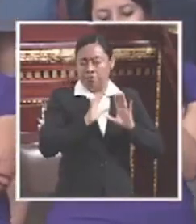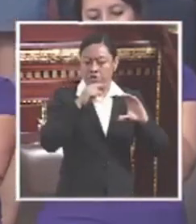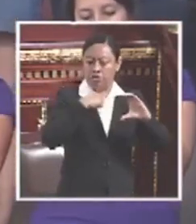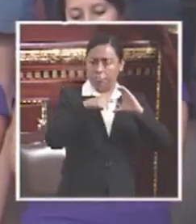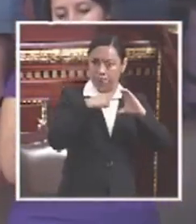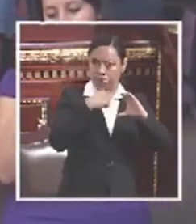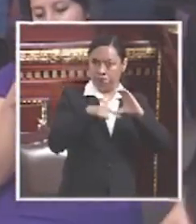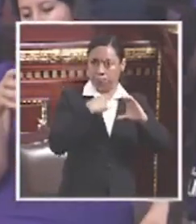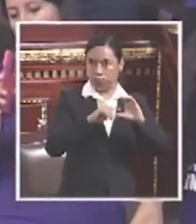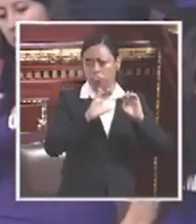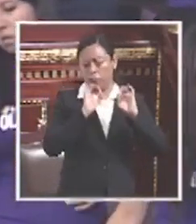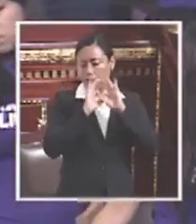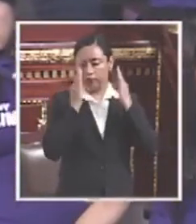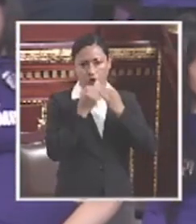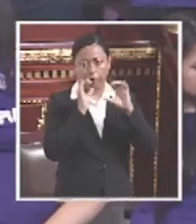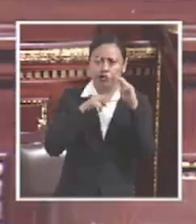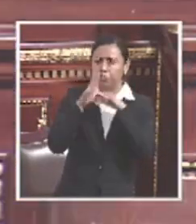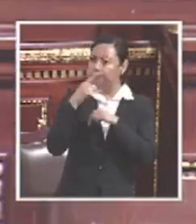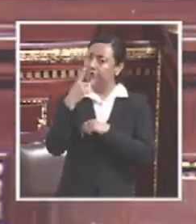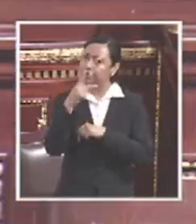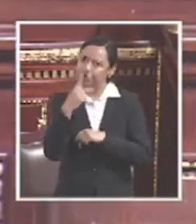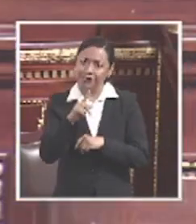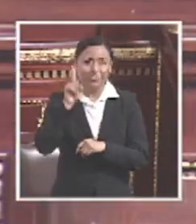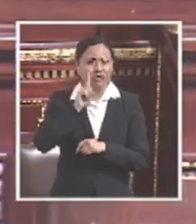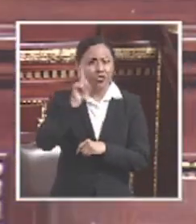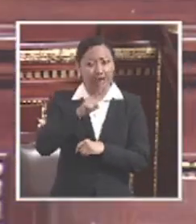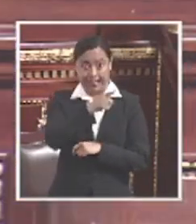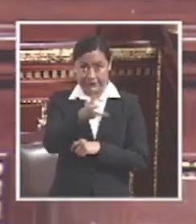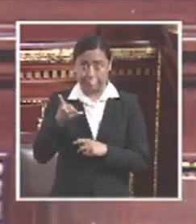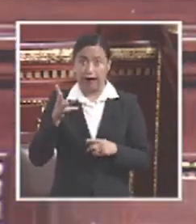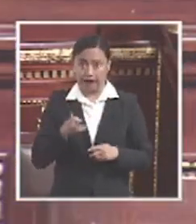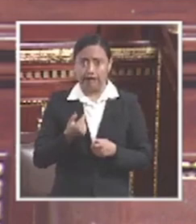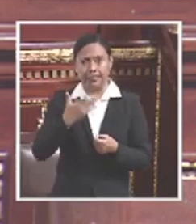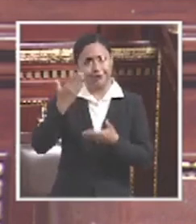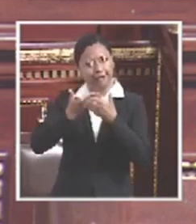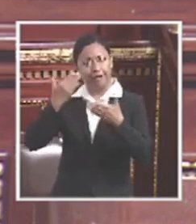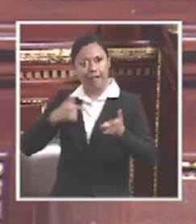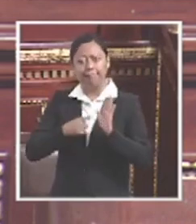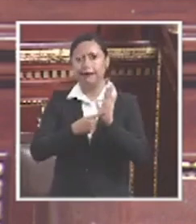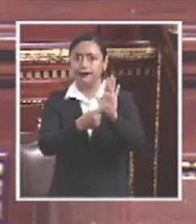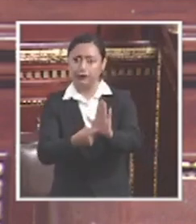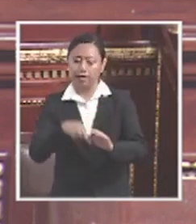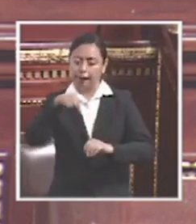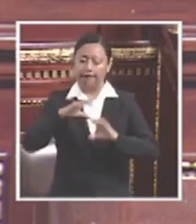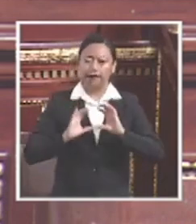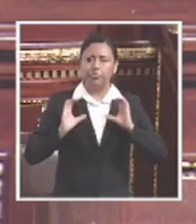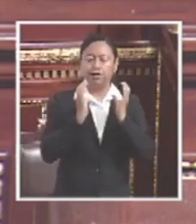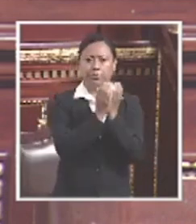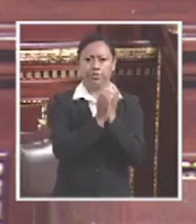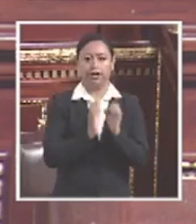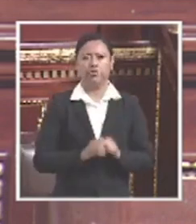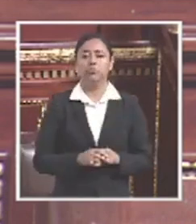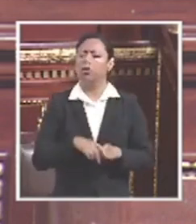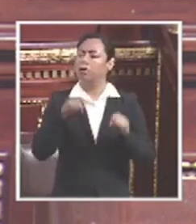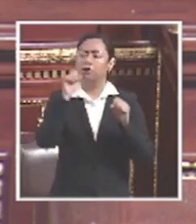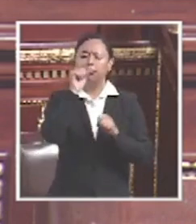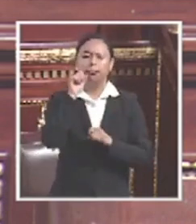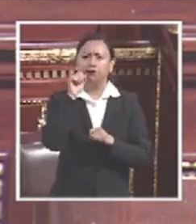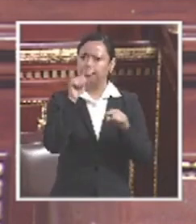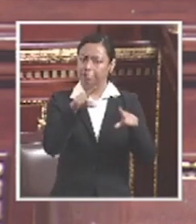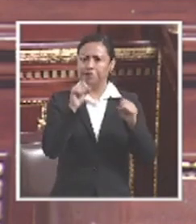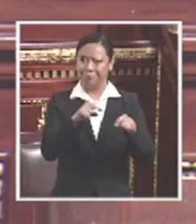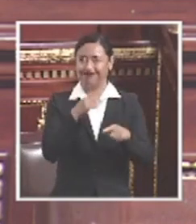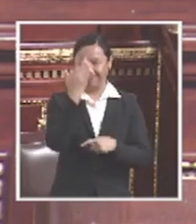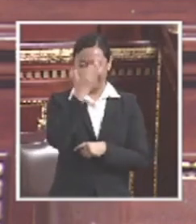eduardo santillán explicó que las reformas al código penal local y a la ley de acceso de las mujeres a una vida libre de violencia son